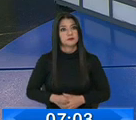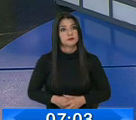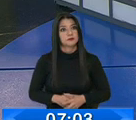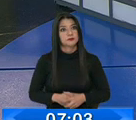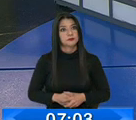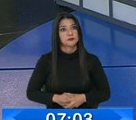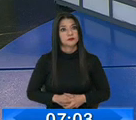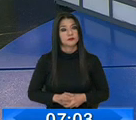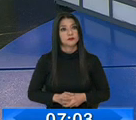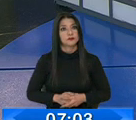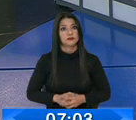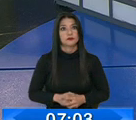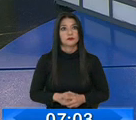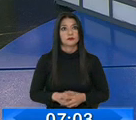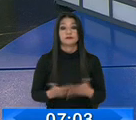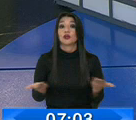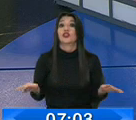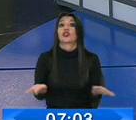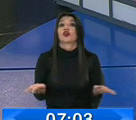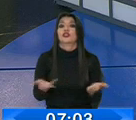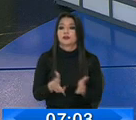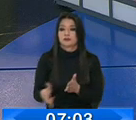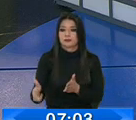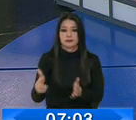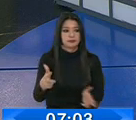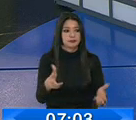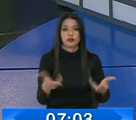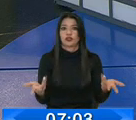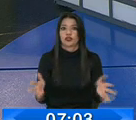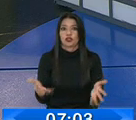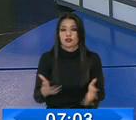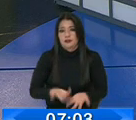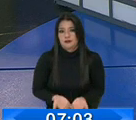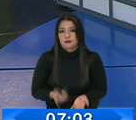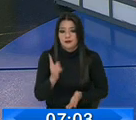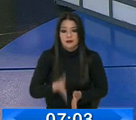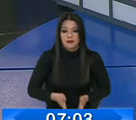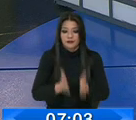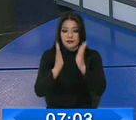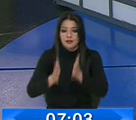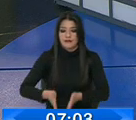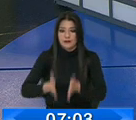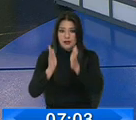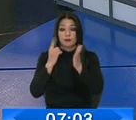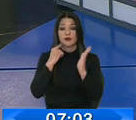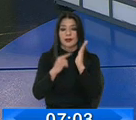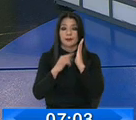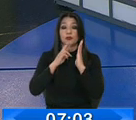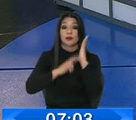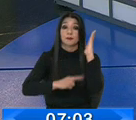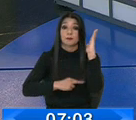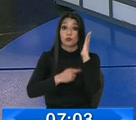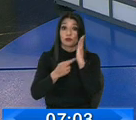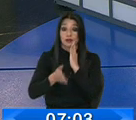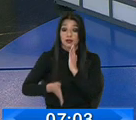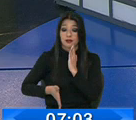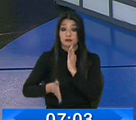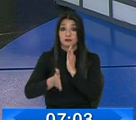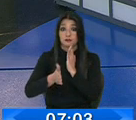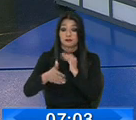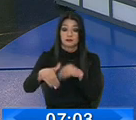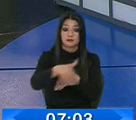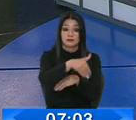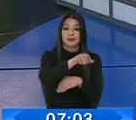te digo, no hay mucho por dónde. El día, imagínate, solo te doy una idea, de la República a